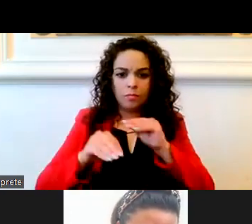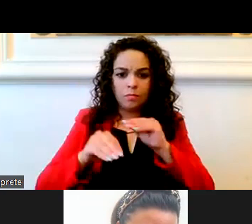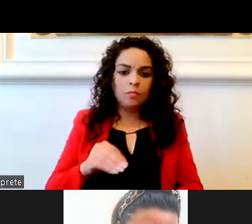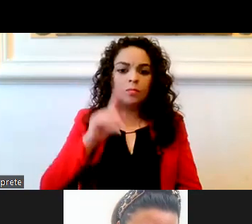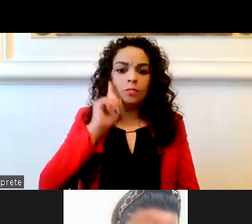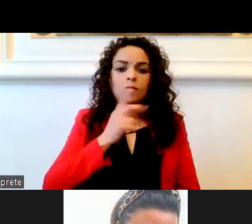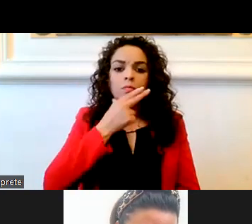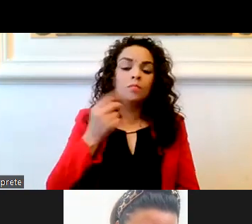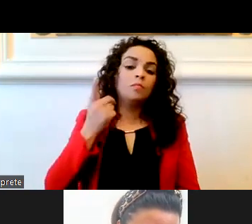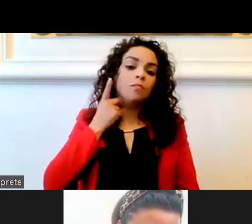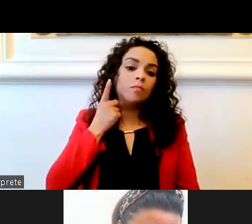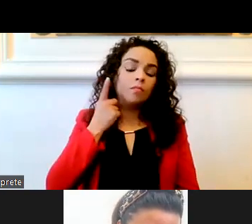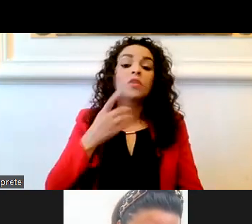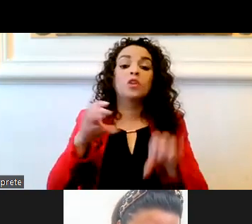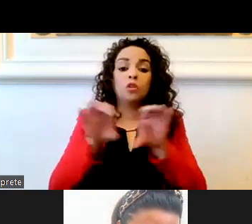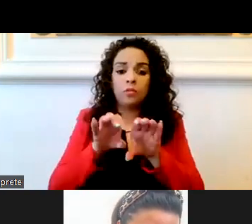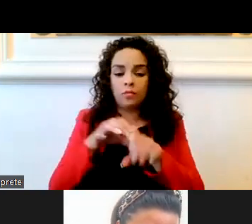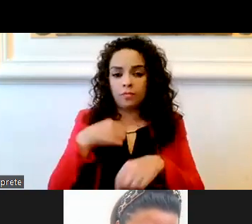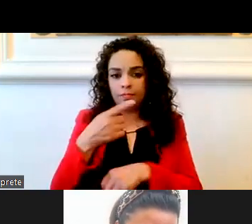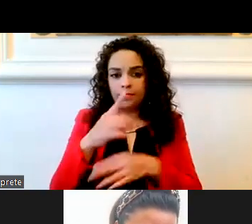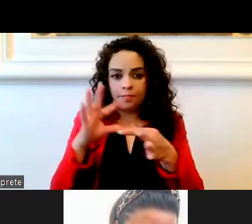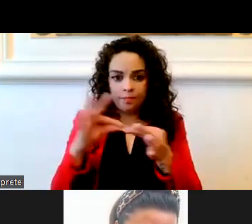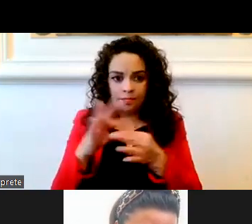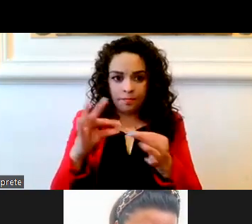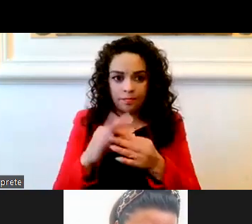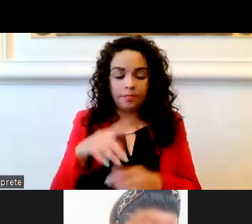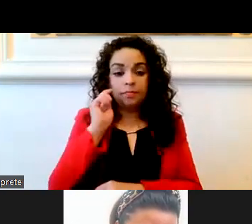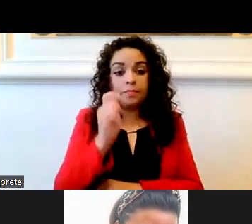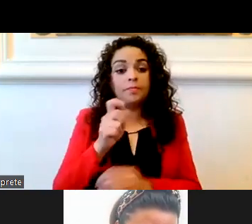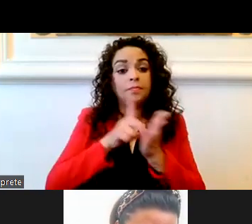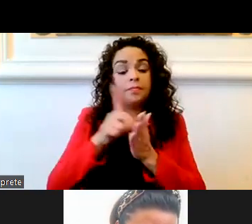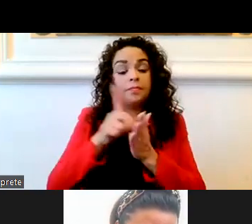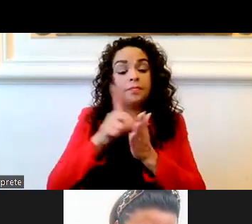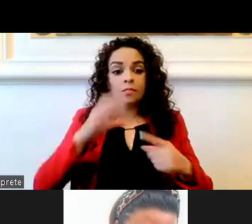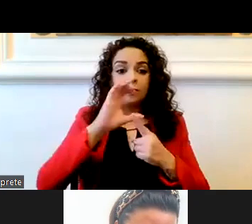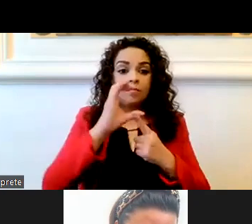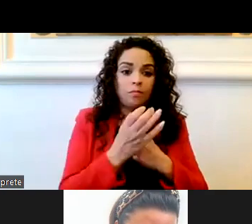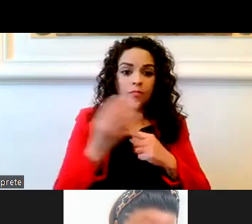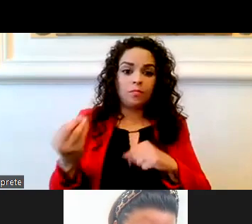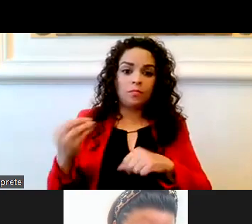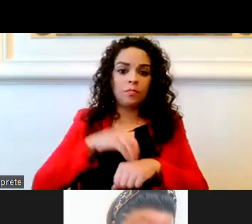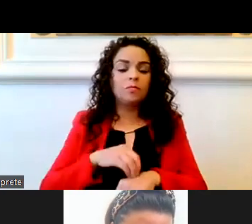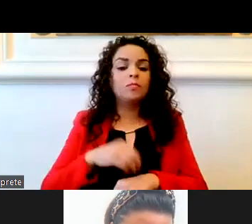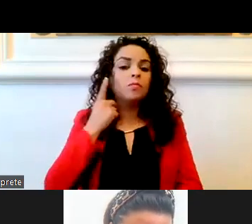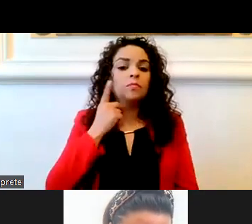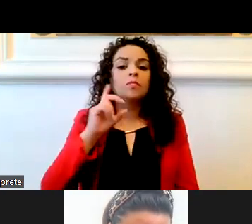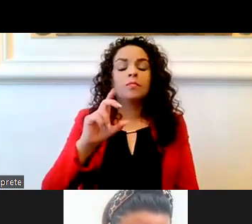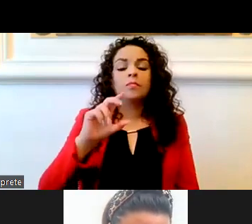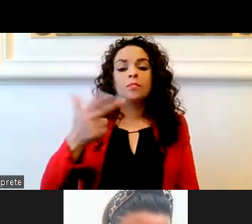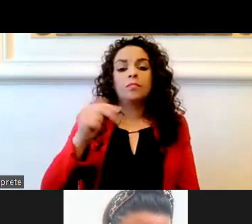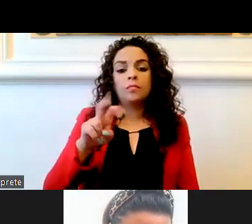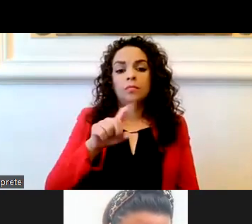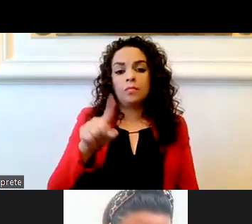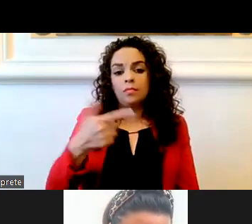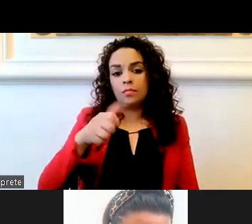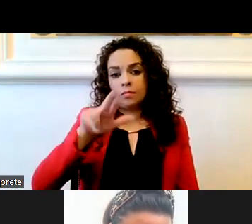de la siguiente manera. Comisión de Derechos Humanos, se integra el diputado Luis Alberto Chávez García. Comisión de Participación Ciudadana, se